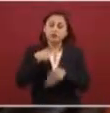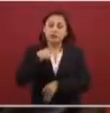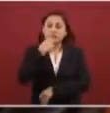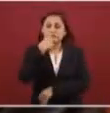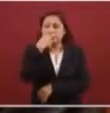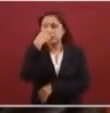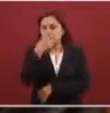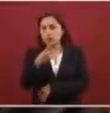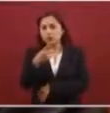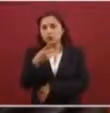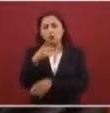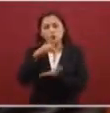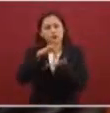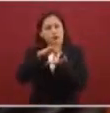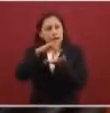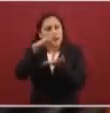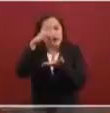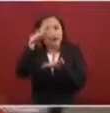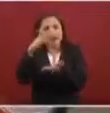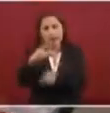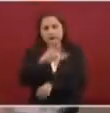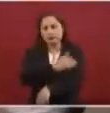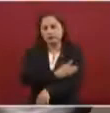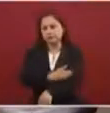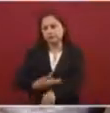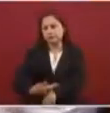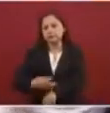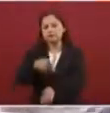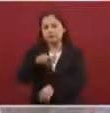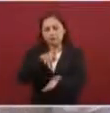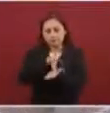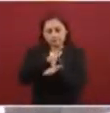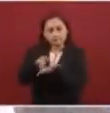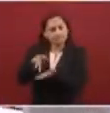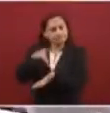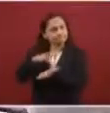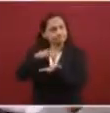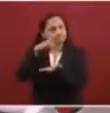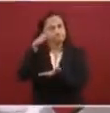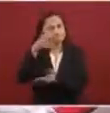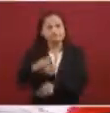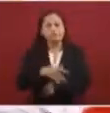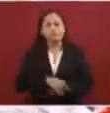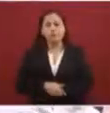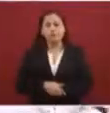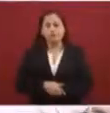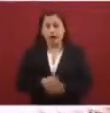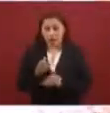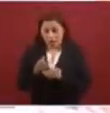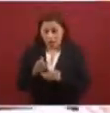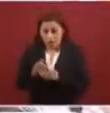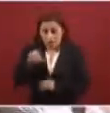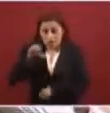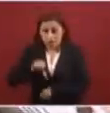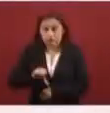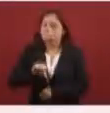familiares de ustedes por apoyarles, no ahora, sino desde